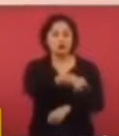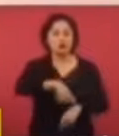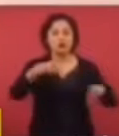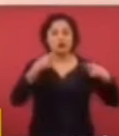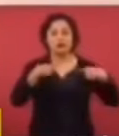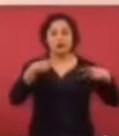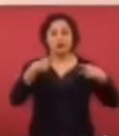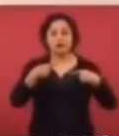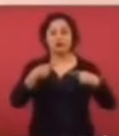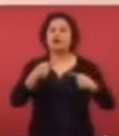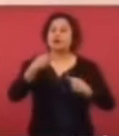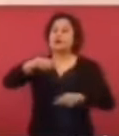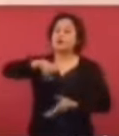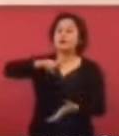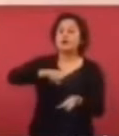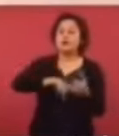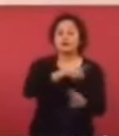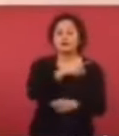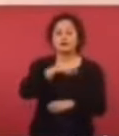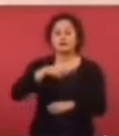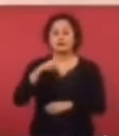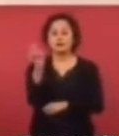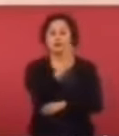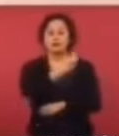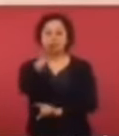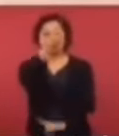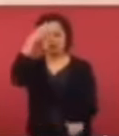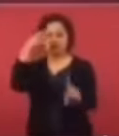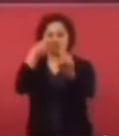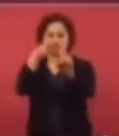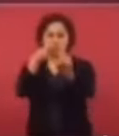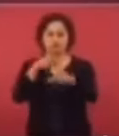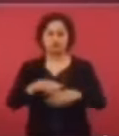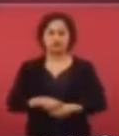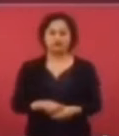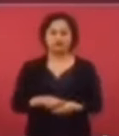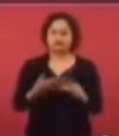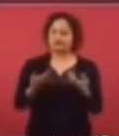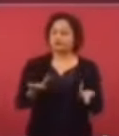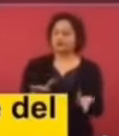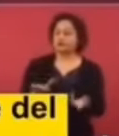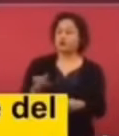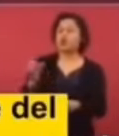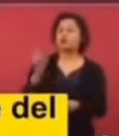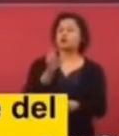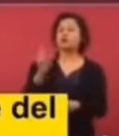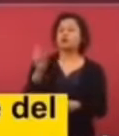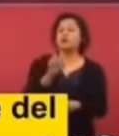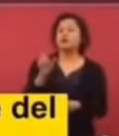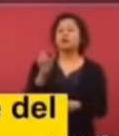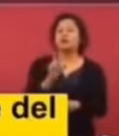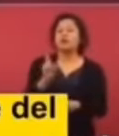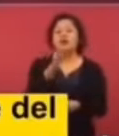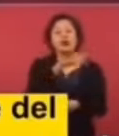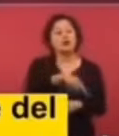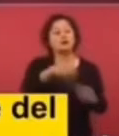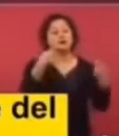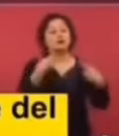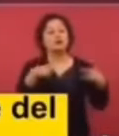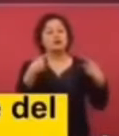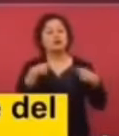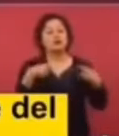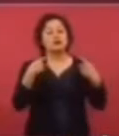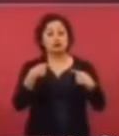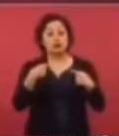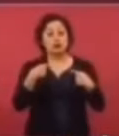profesional, objetivo, cuando está cerca de la gente y